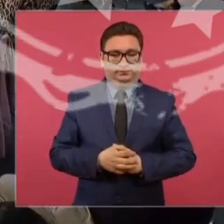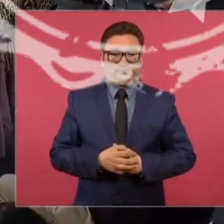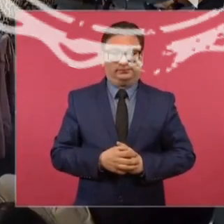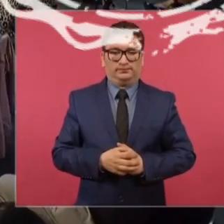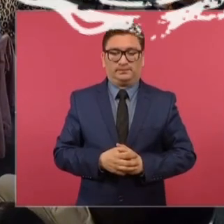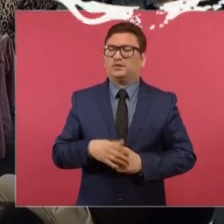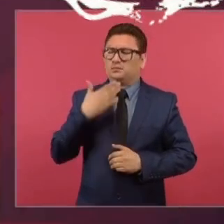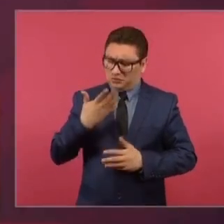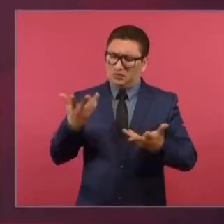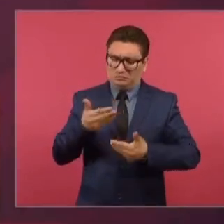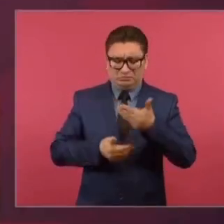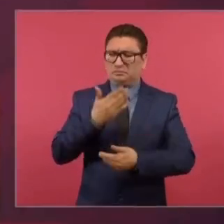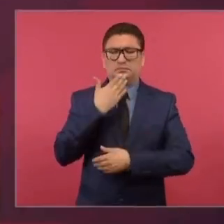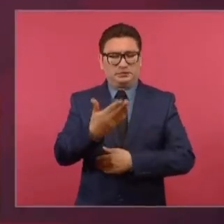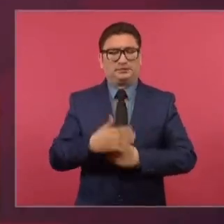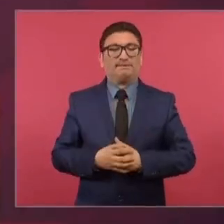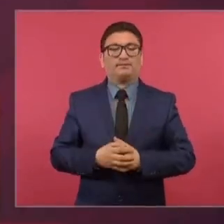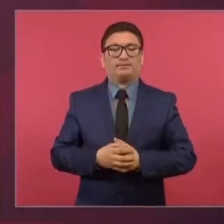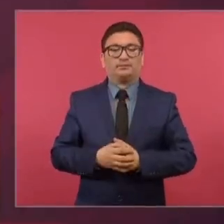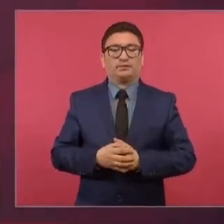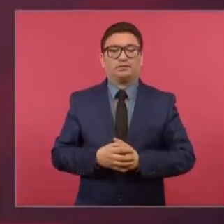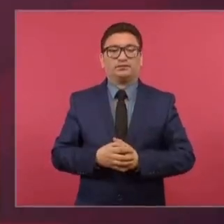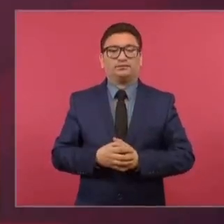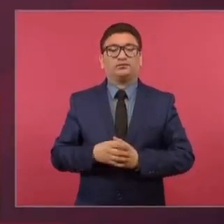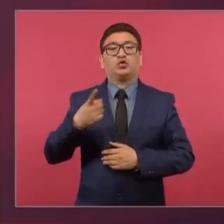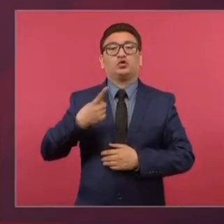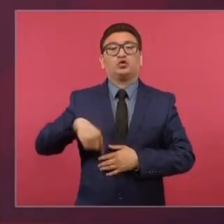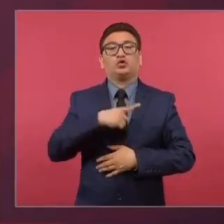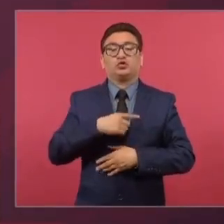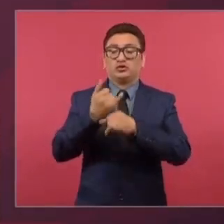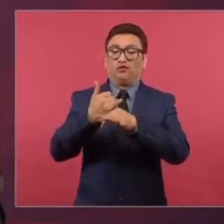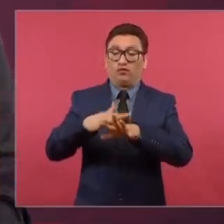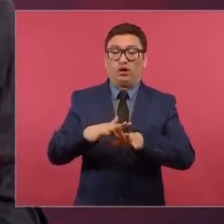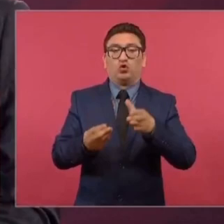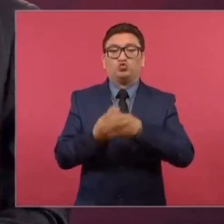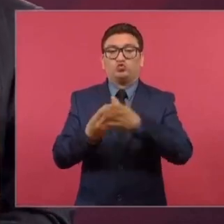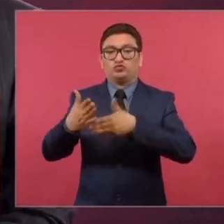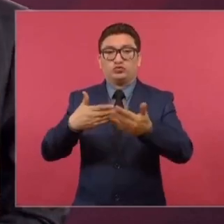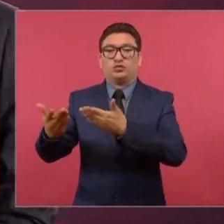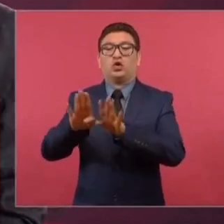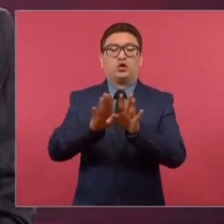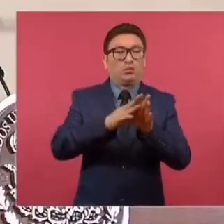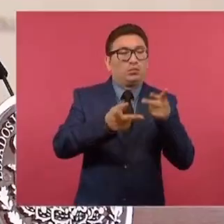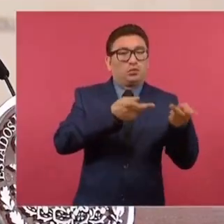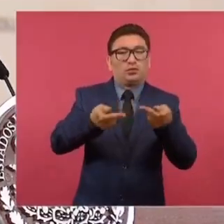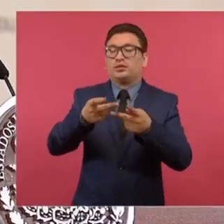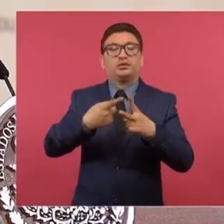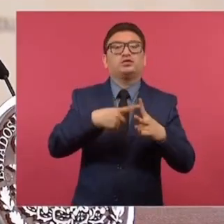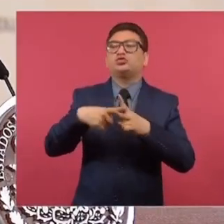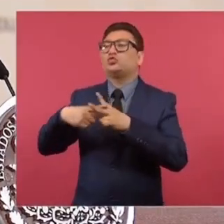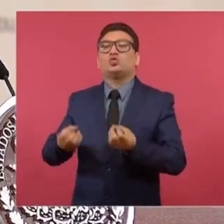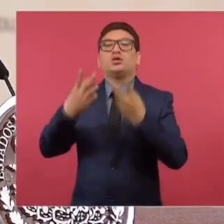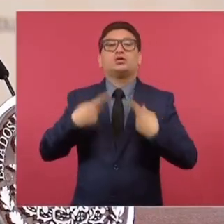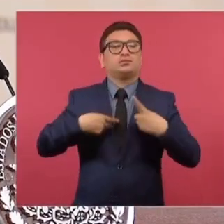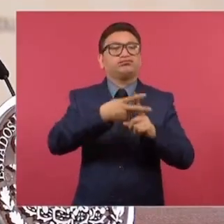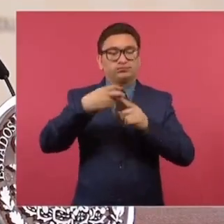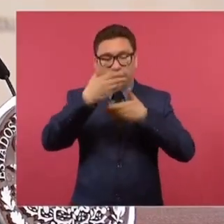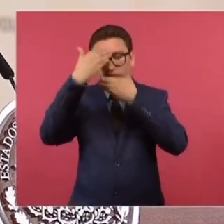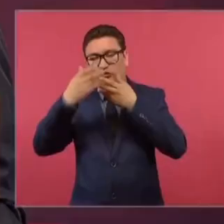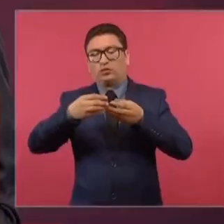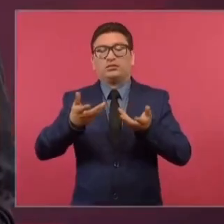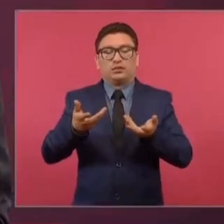Está avanzando bien. Se está haciendo una actualización del censo de personas desaparecidas,